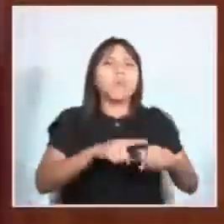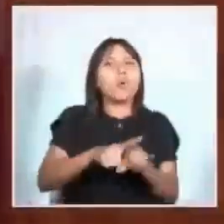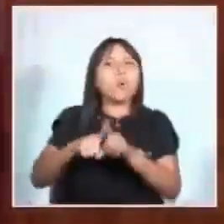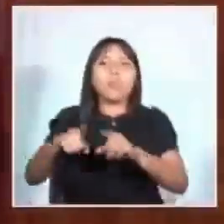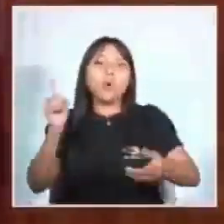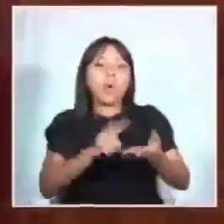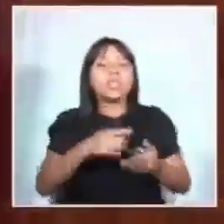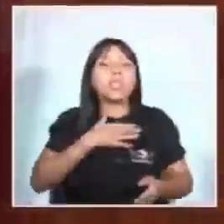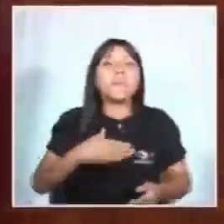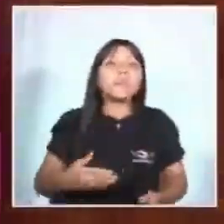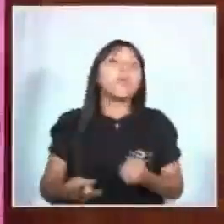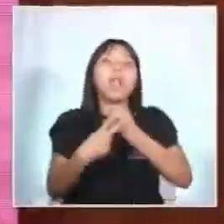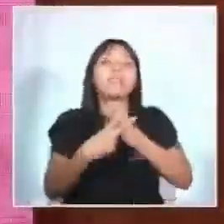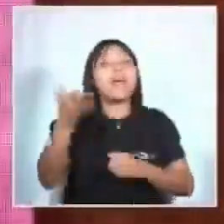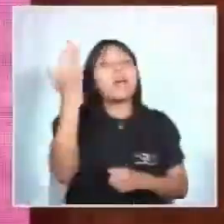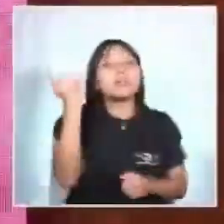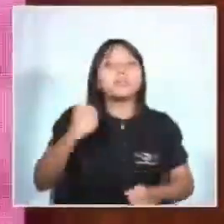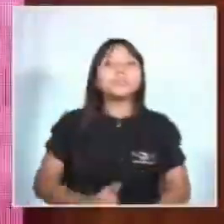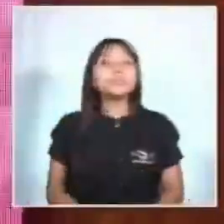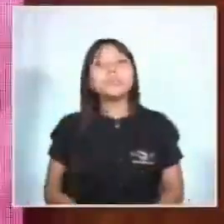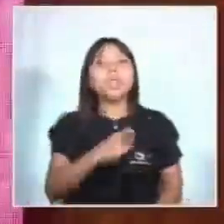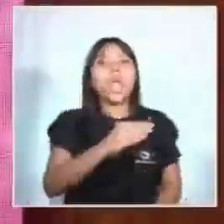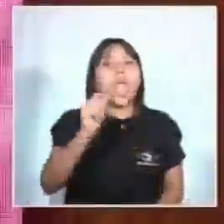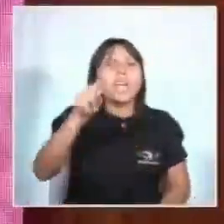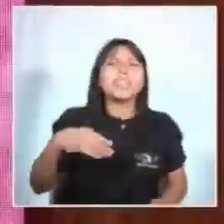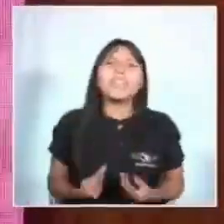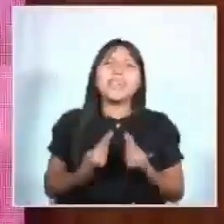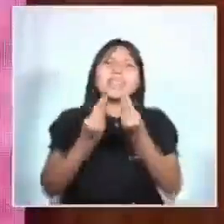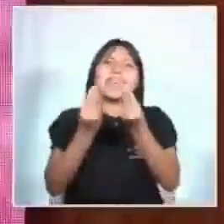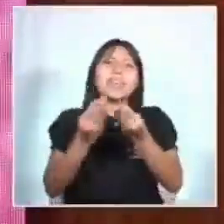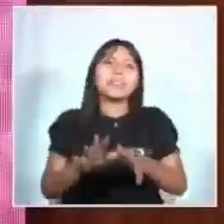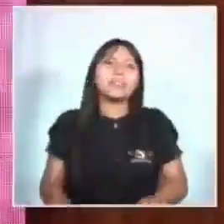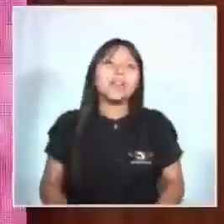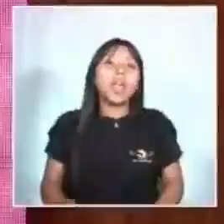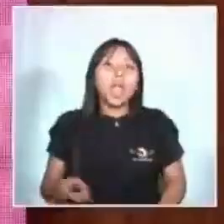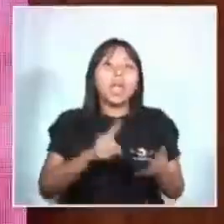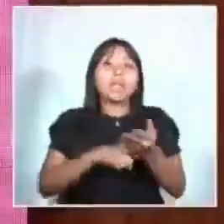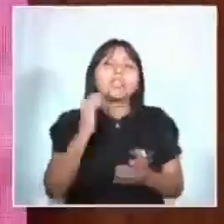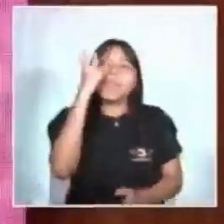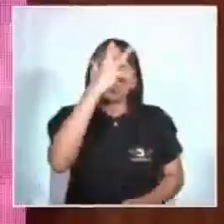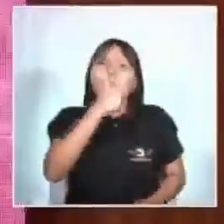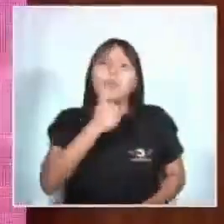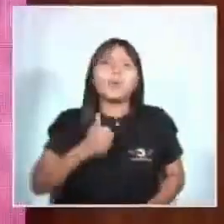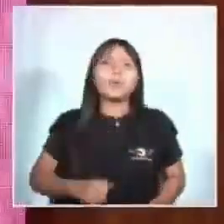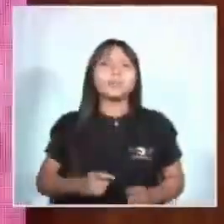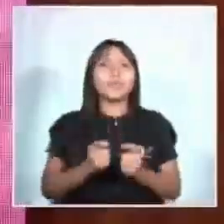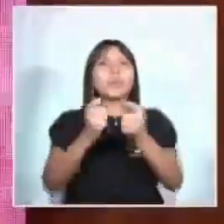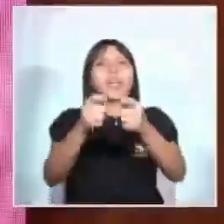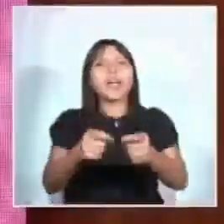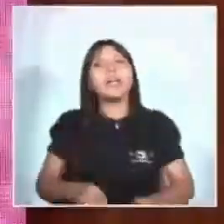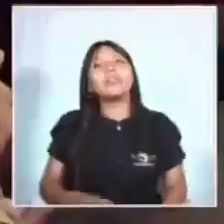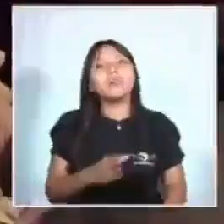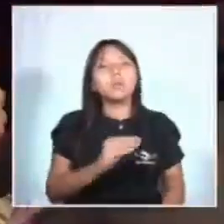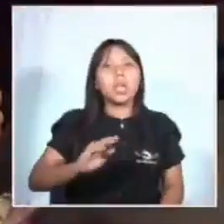ti te habían preservado. Y te regalaron ese hermoso regalo. Y no ha